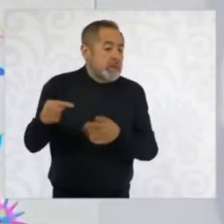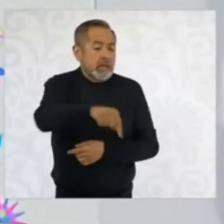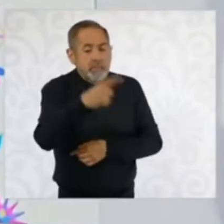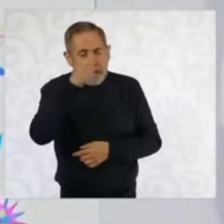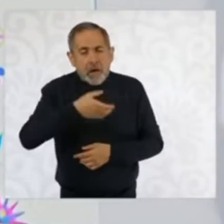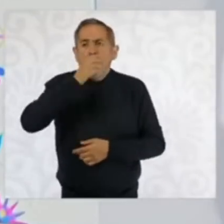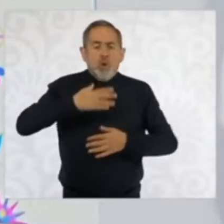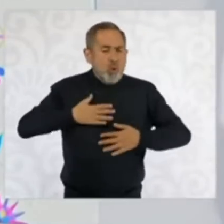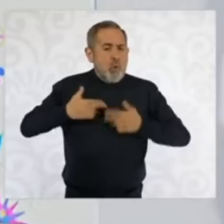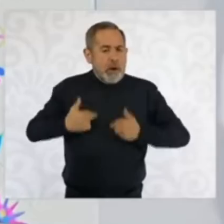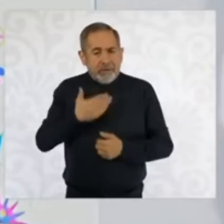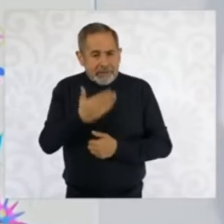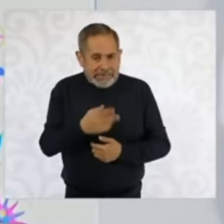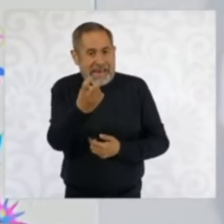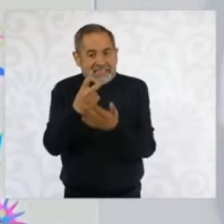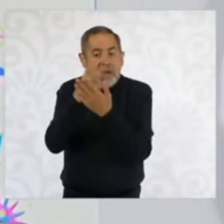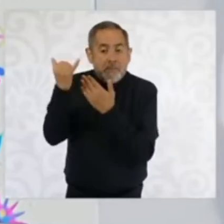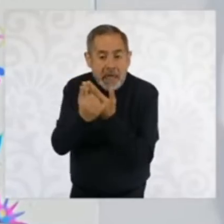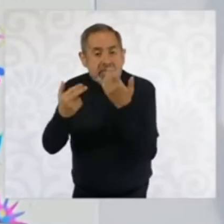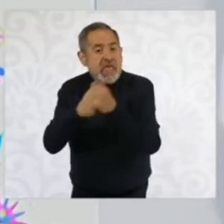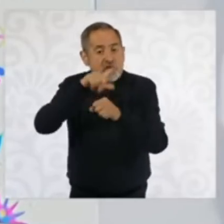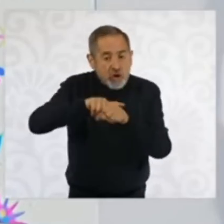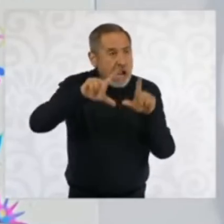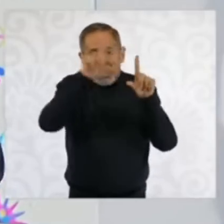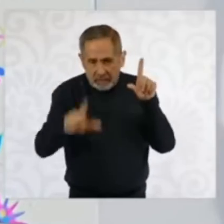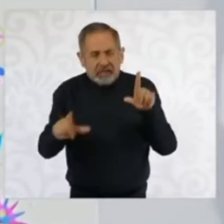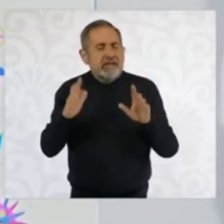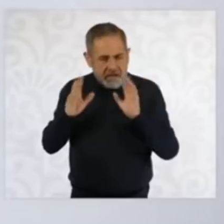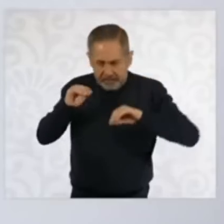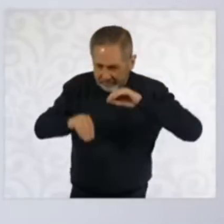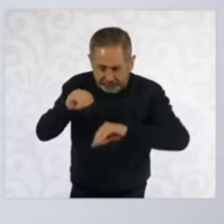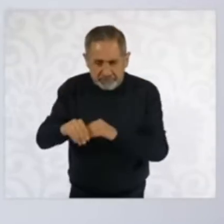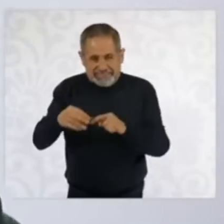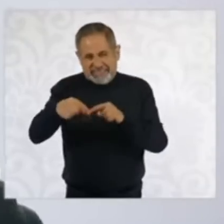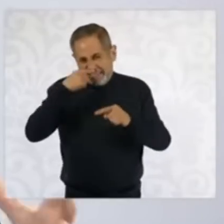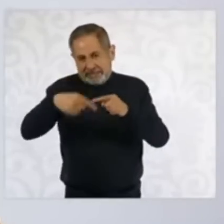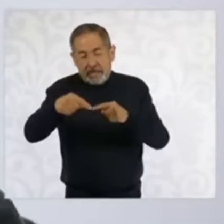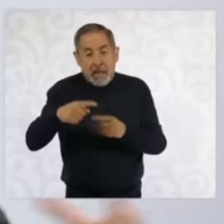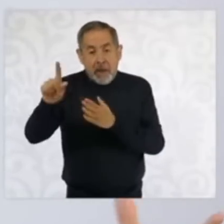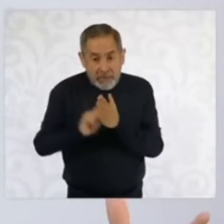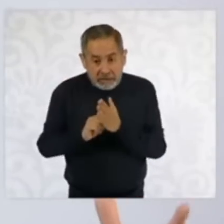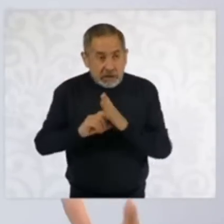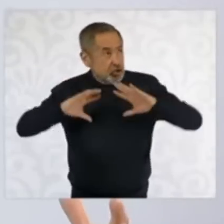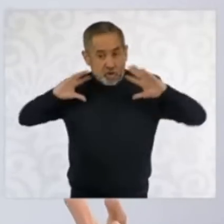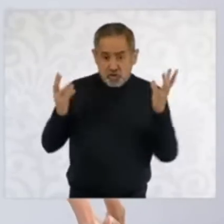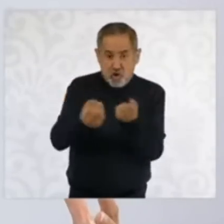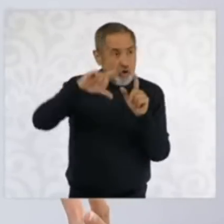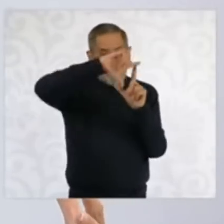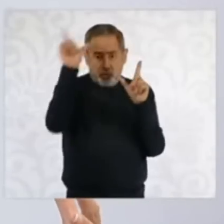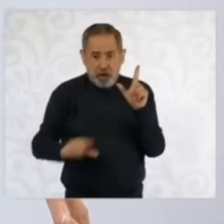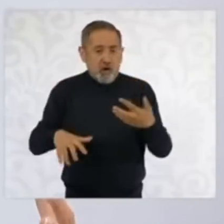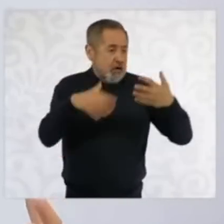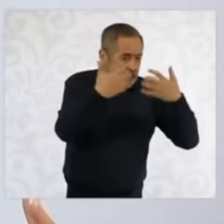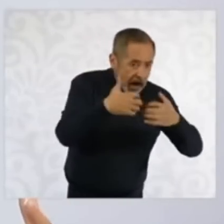parte del proyecto del Plan Nacional Hídrico que estamos desarrollando y que a final de mes vamos a tener un acuerdo nacional entre